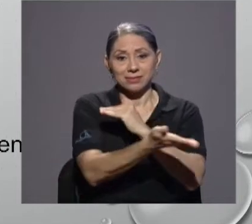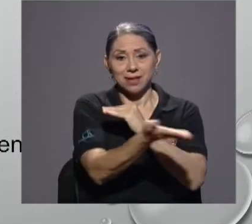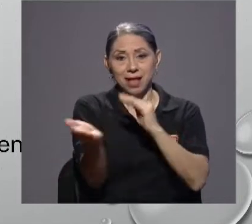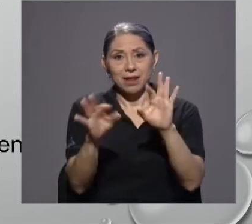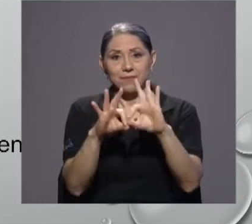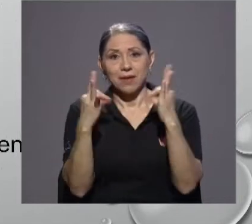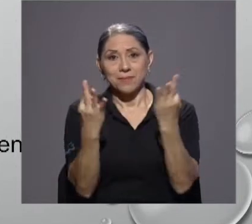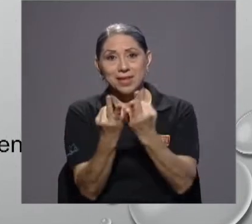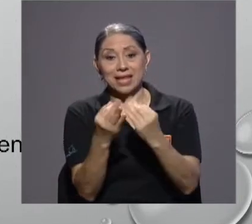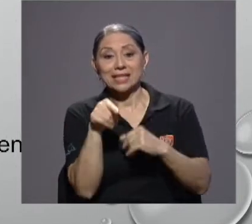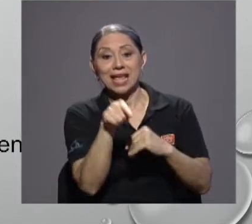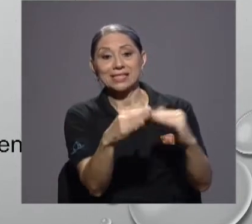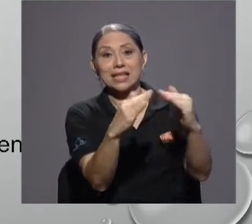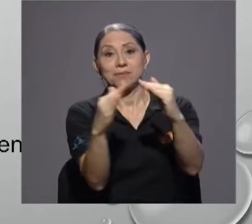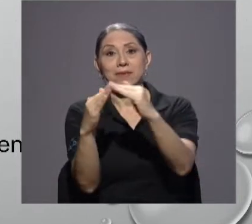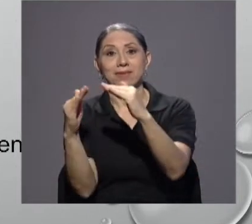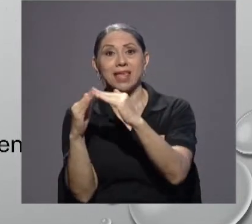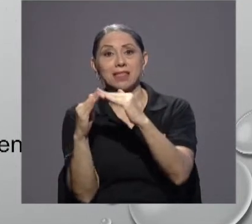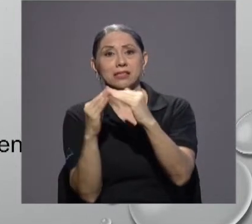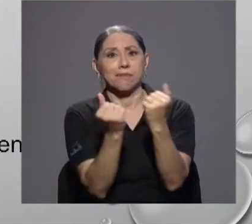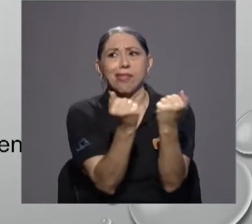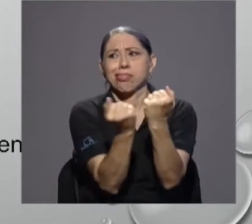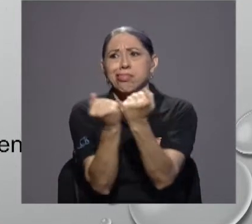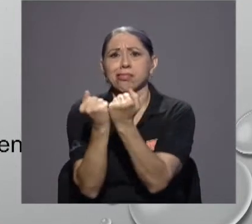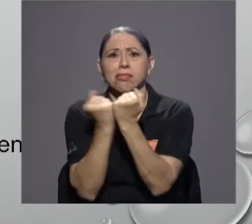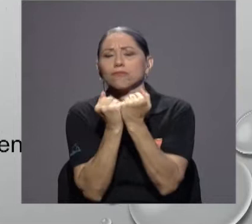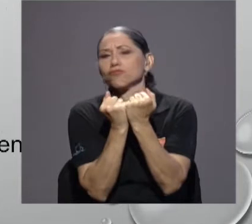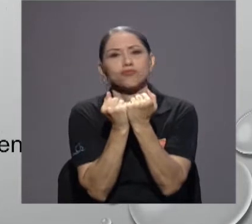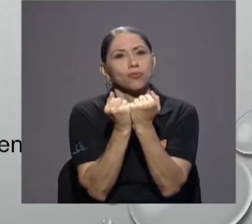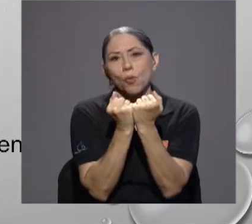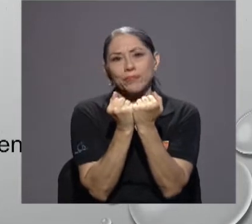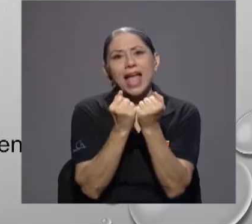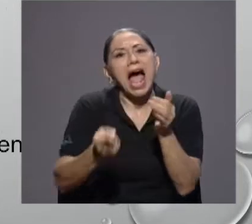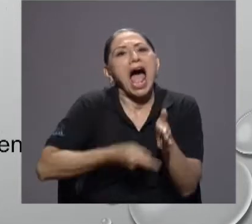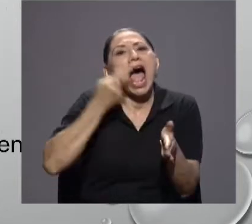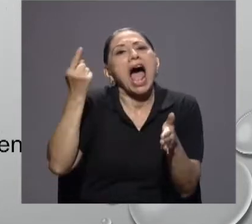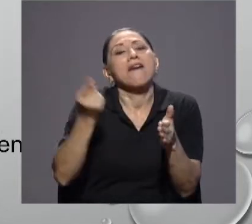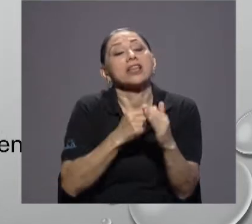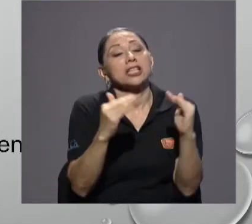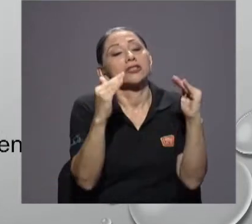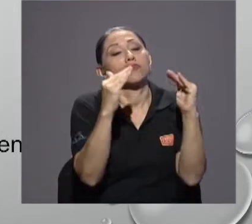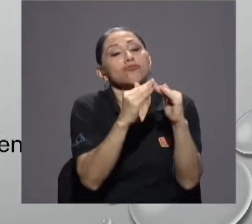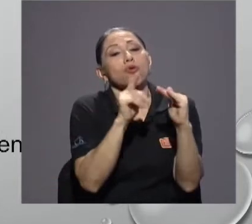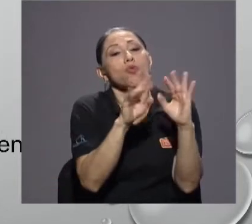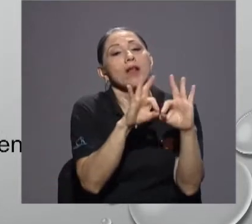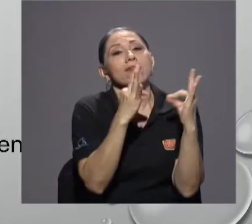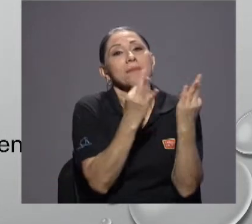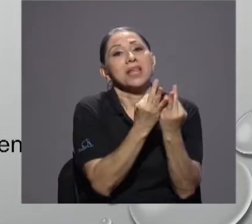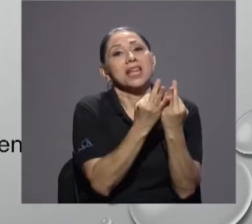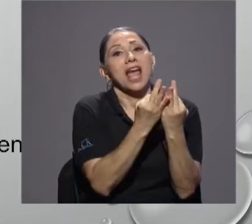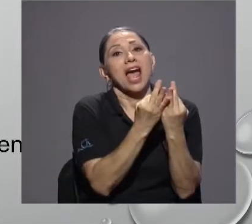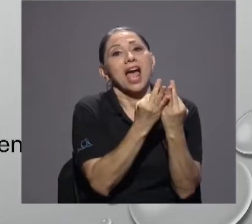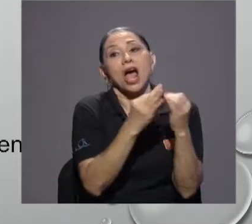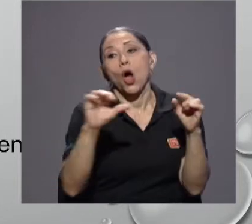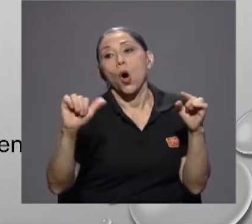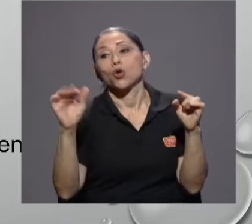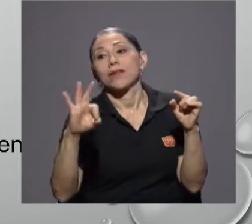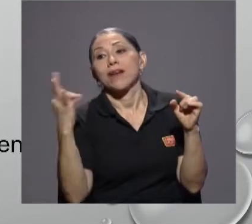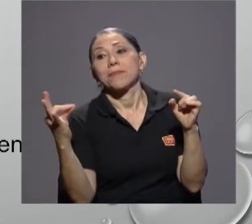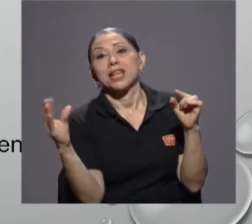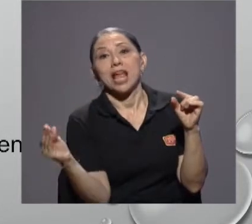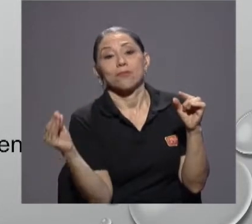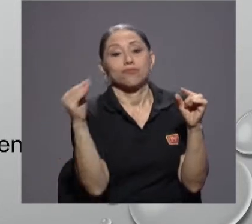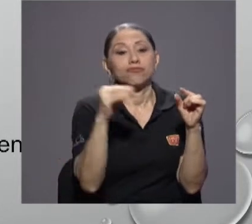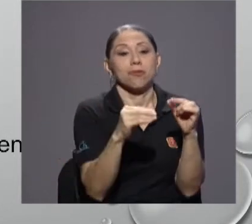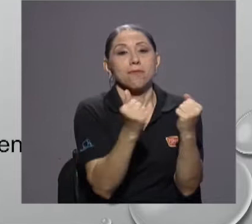familias no están asignadas por sí mismo. A veces viene una segunda familia y se instala en ella precisamente por el gran déficit que tenemos.